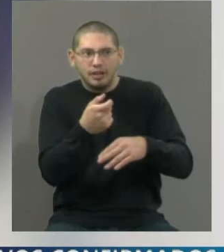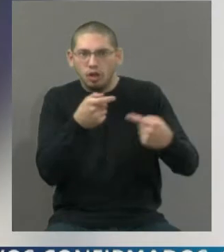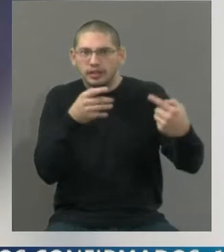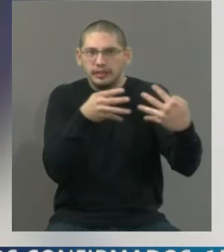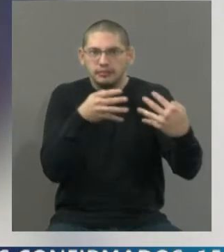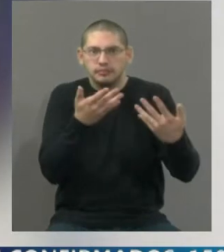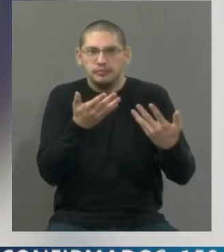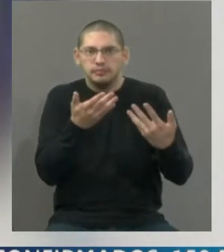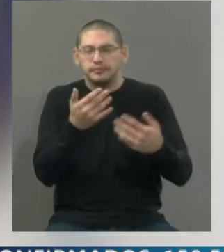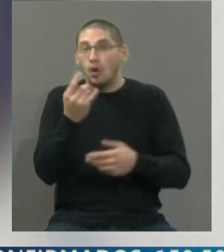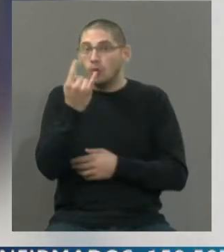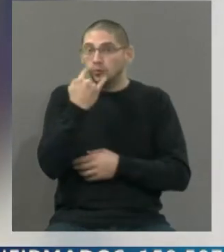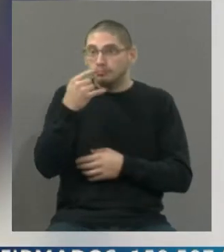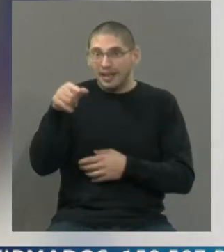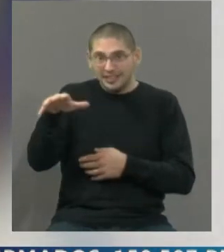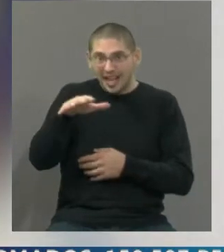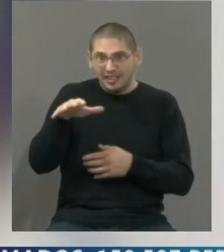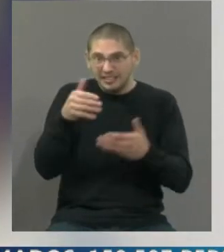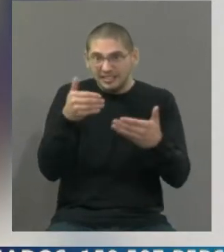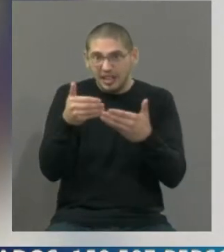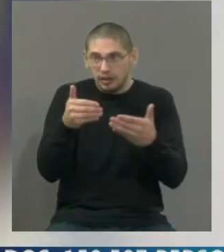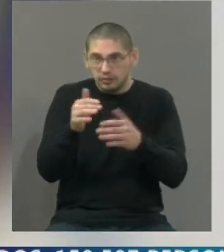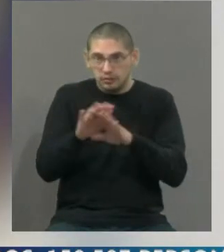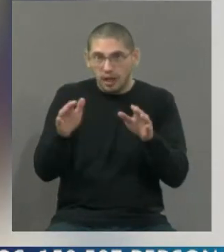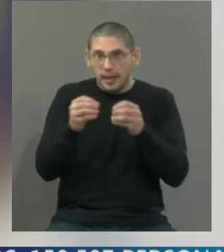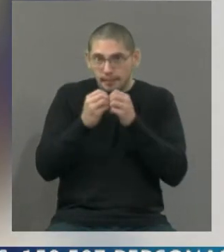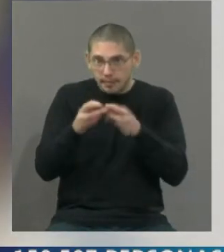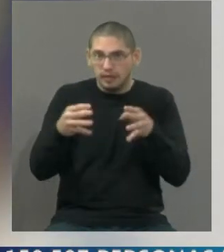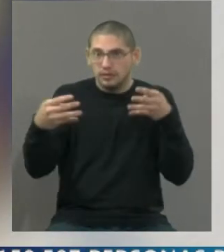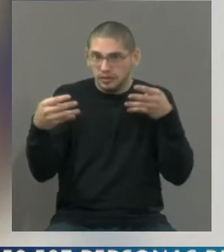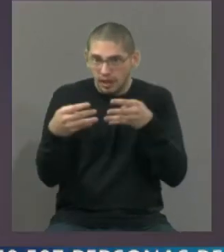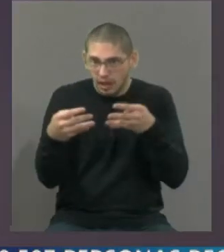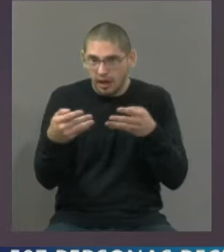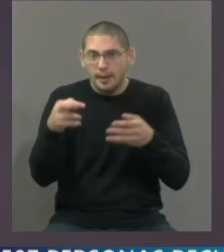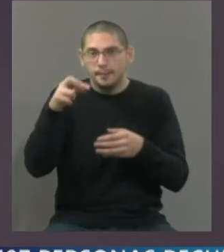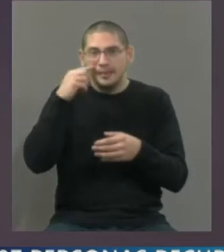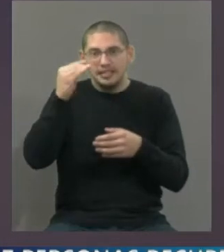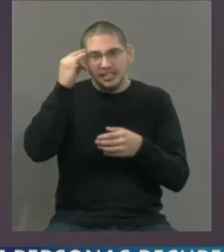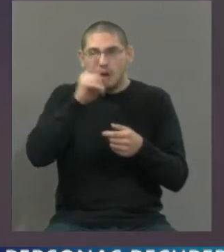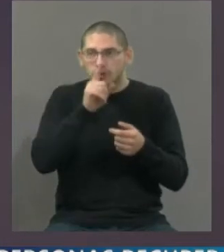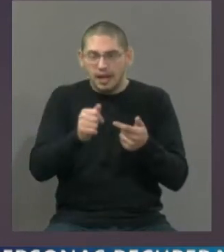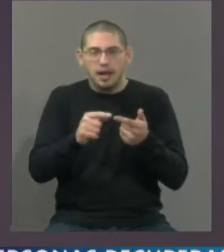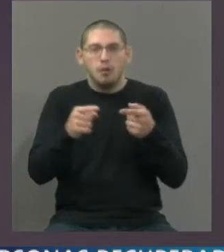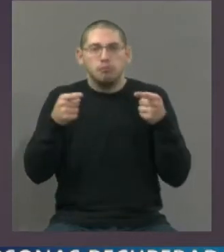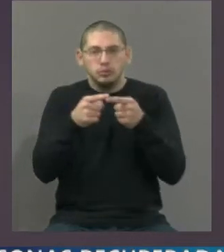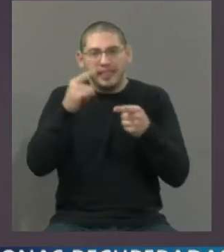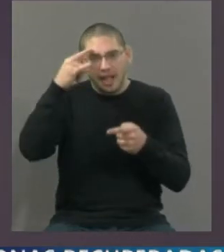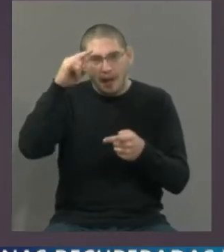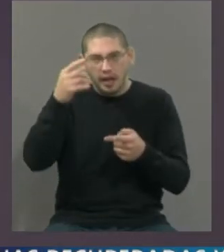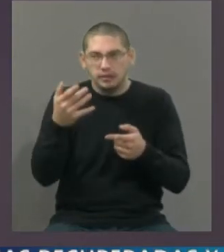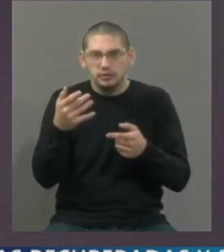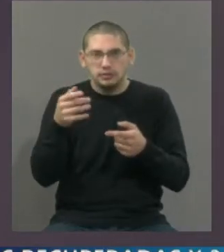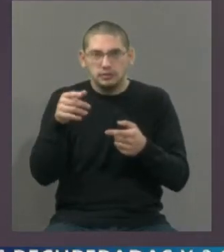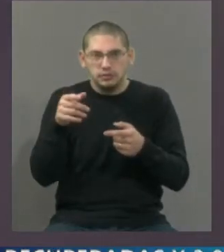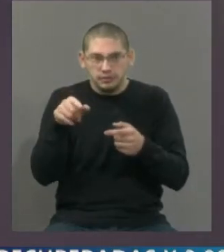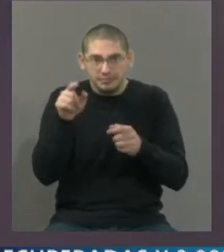ejemplo, hablando de Uspallata, muy cerquita de Uspallata ya están los primeros enfrentamientos en Picheuta, después en Punta de Vacas, ¿no? Entonces es